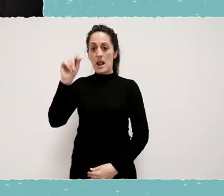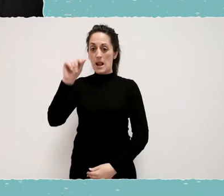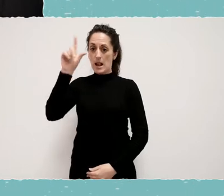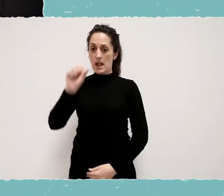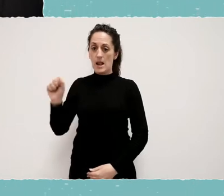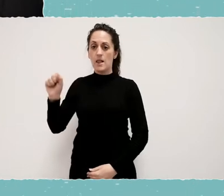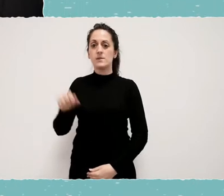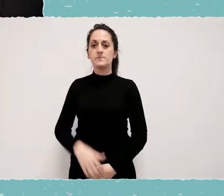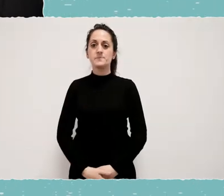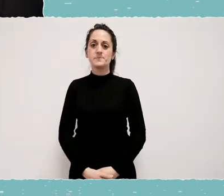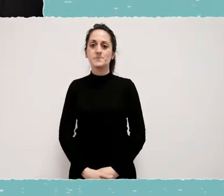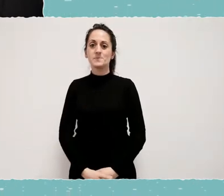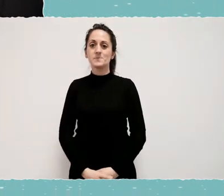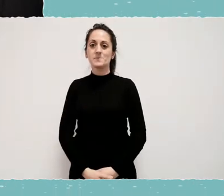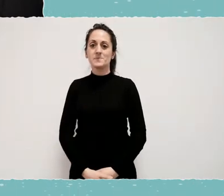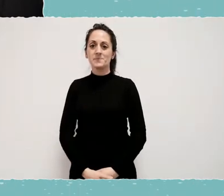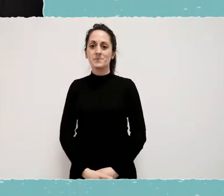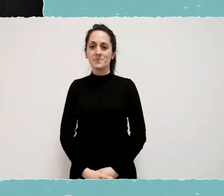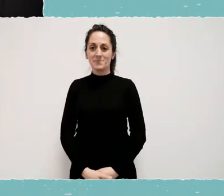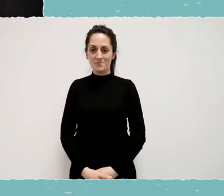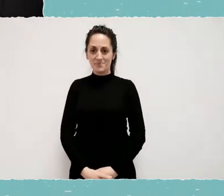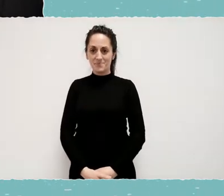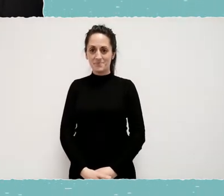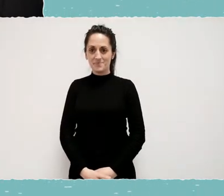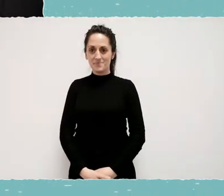La la la la la.